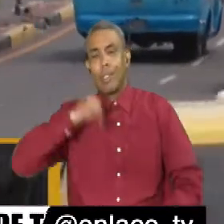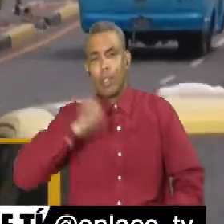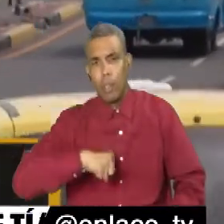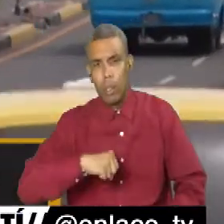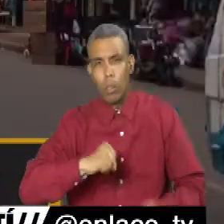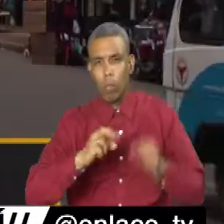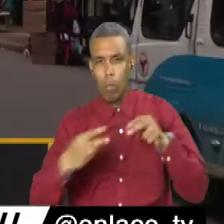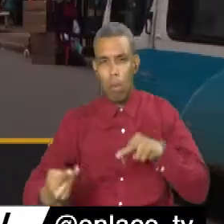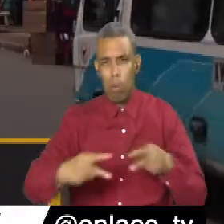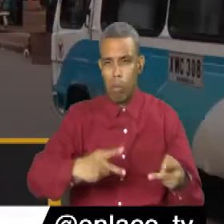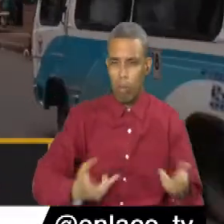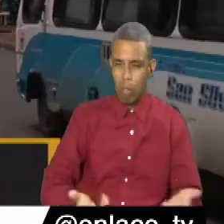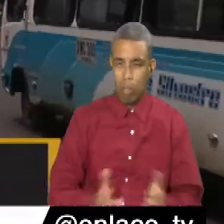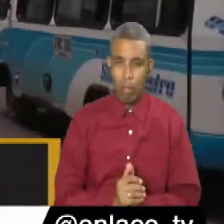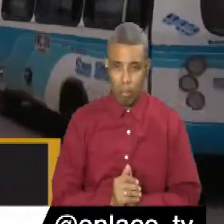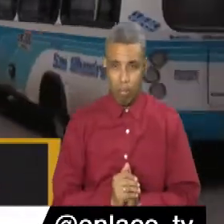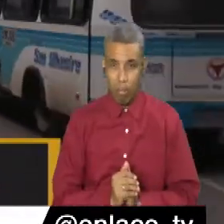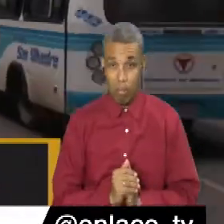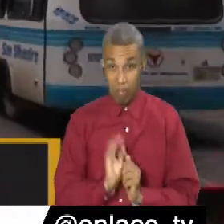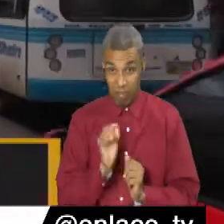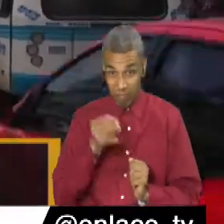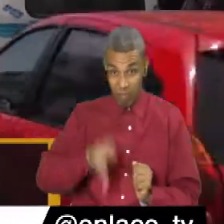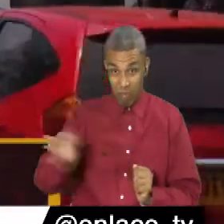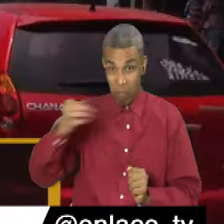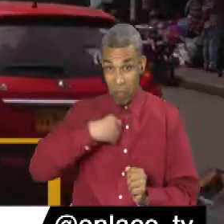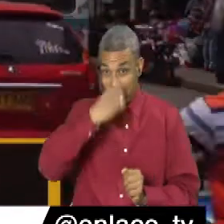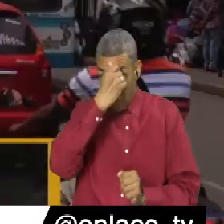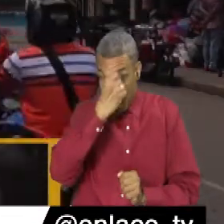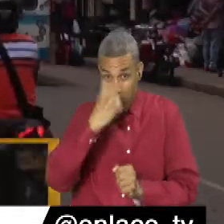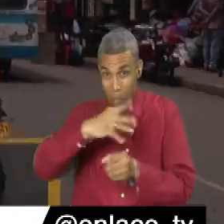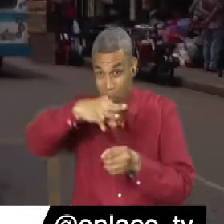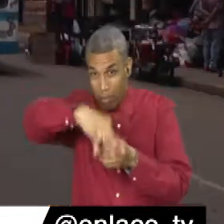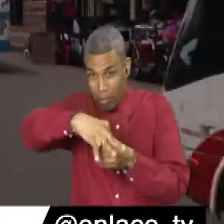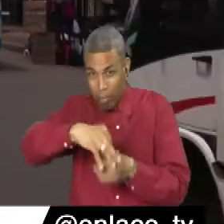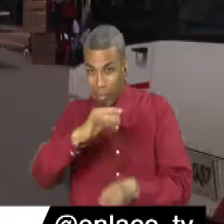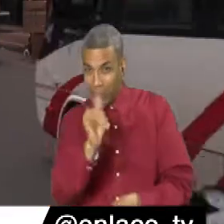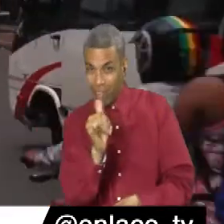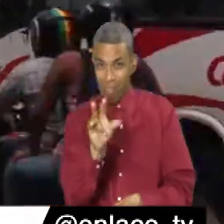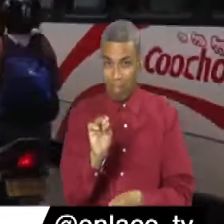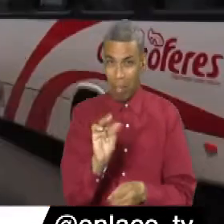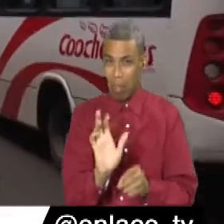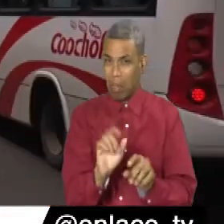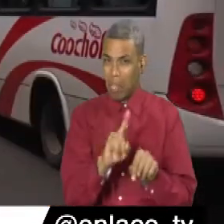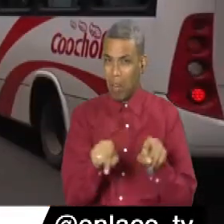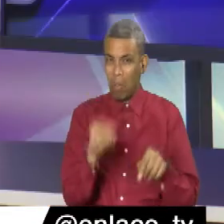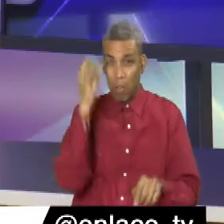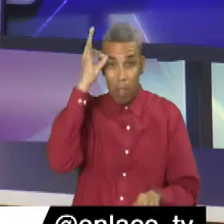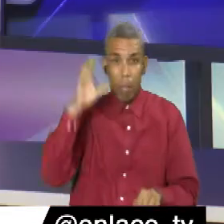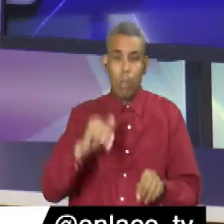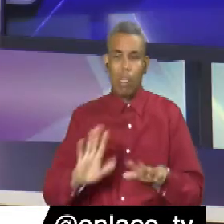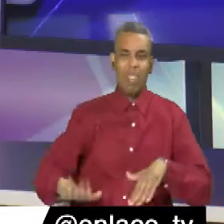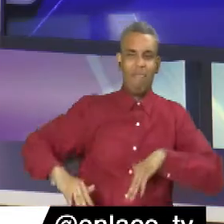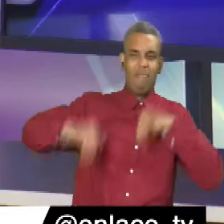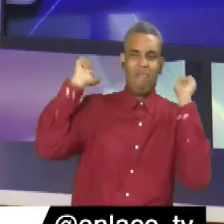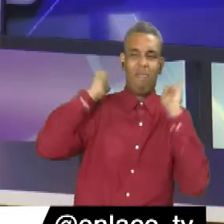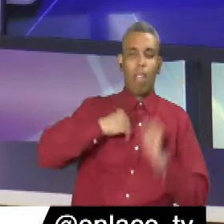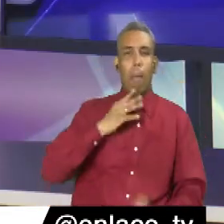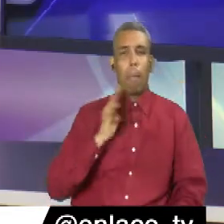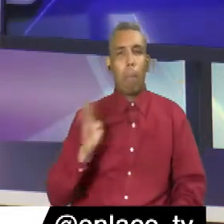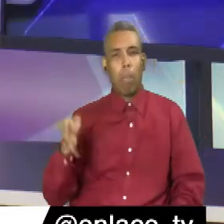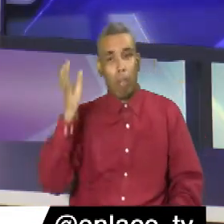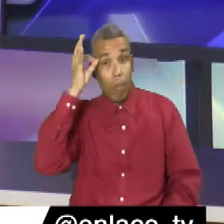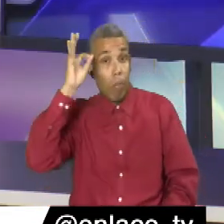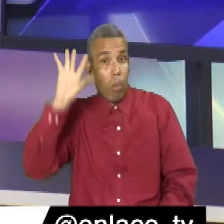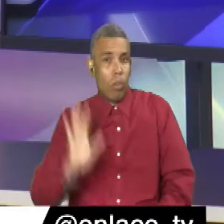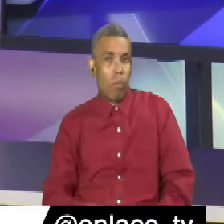semana podrían afectar el desarrollo correcto de la votación y afectar considerablemente la participación ciudadana. En otras noticias,